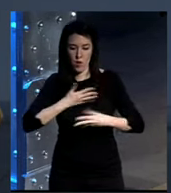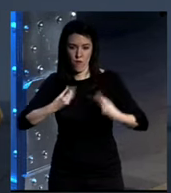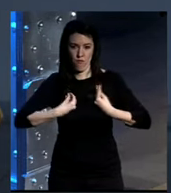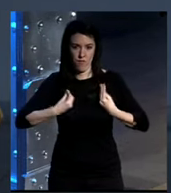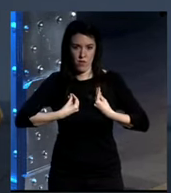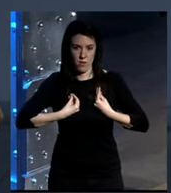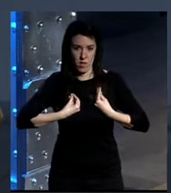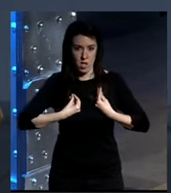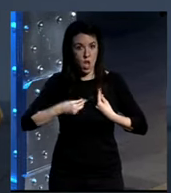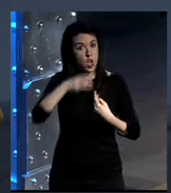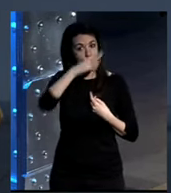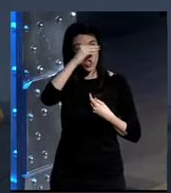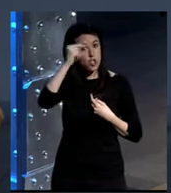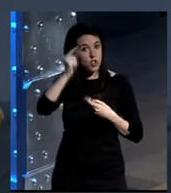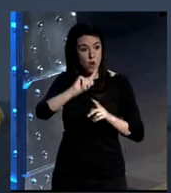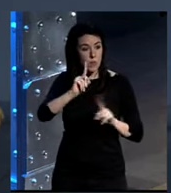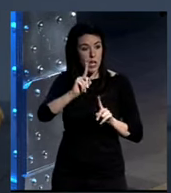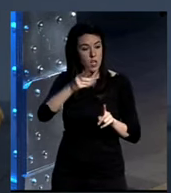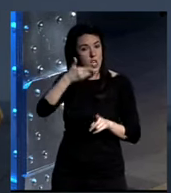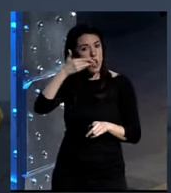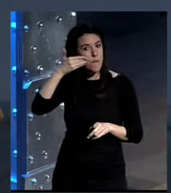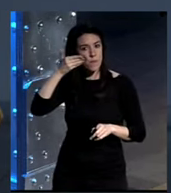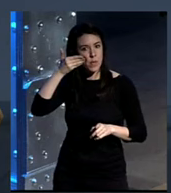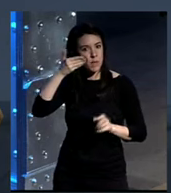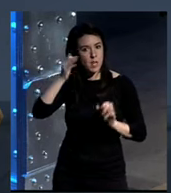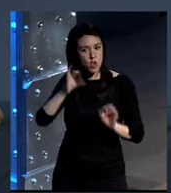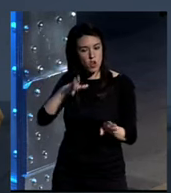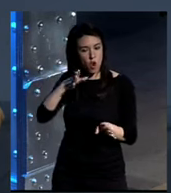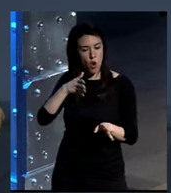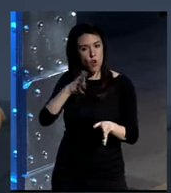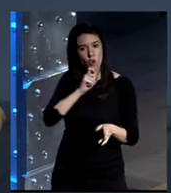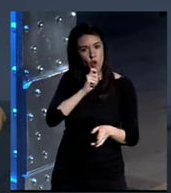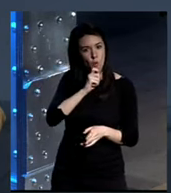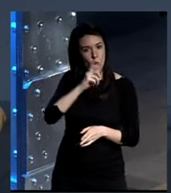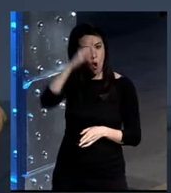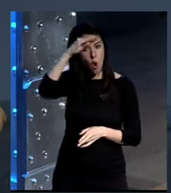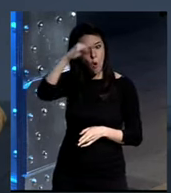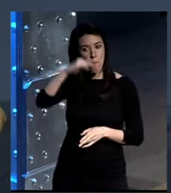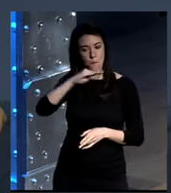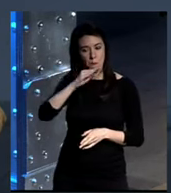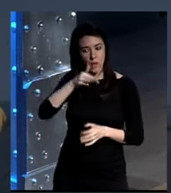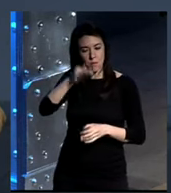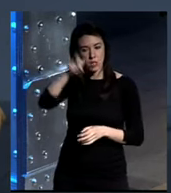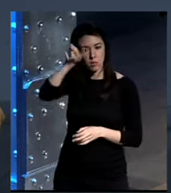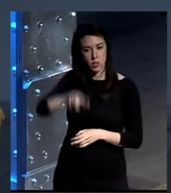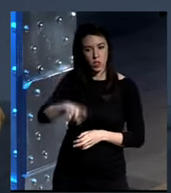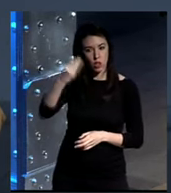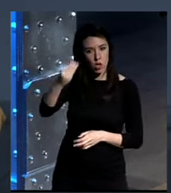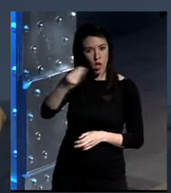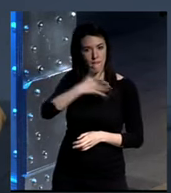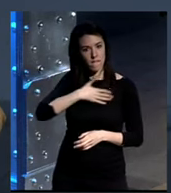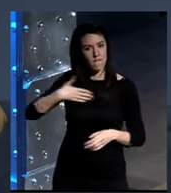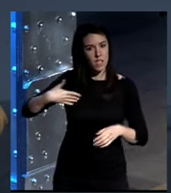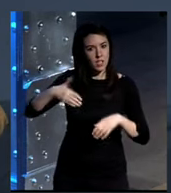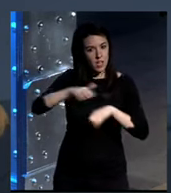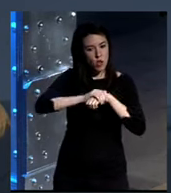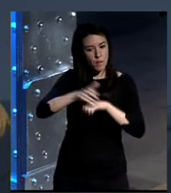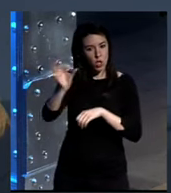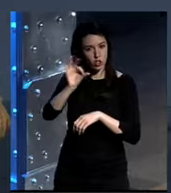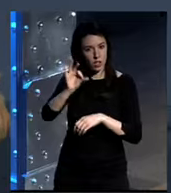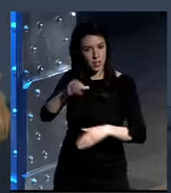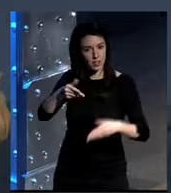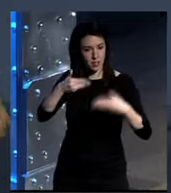gran privilegio que fue contar como padre y gran ser humano que fue a nuestro querido Sebastián